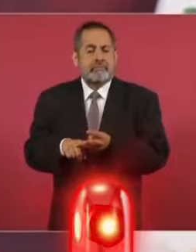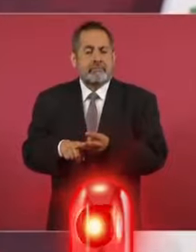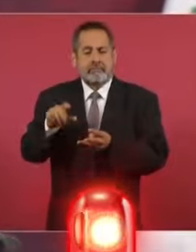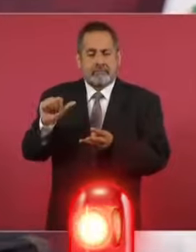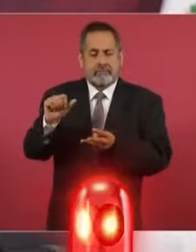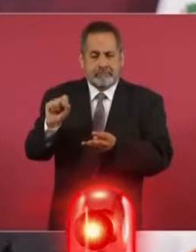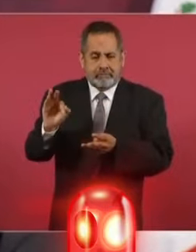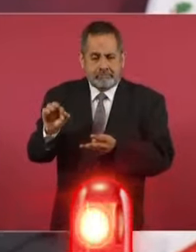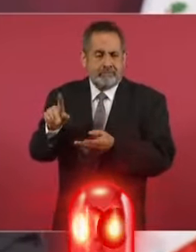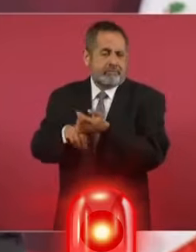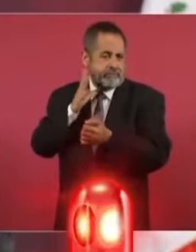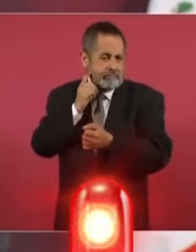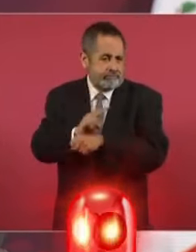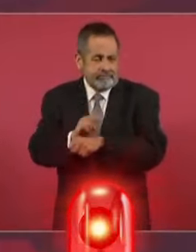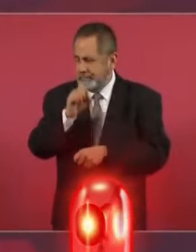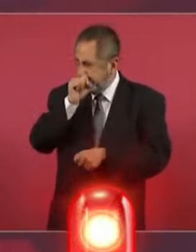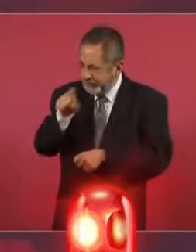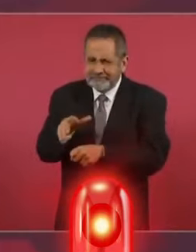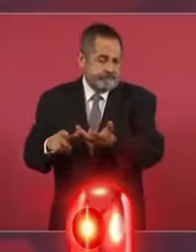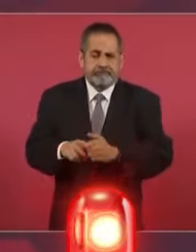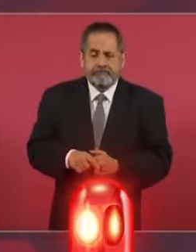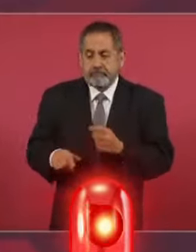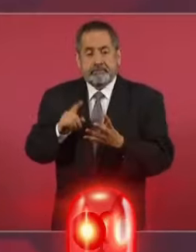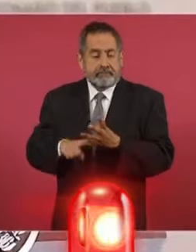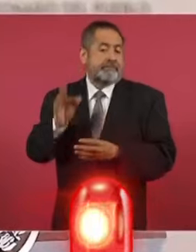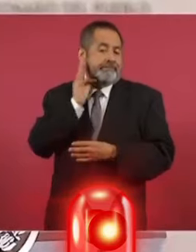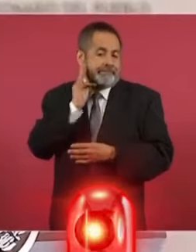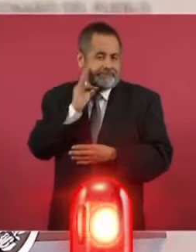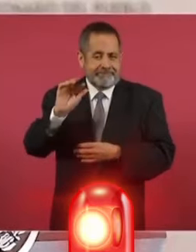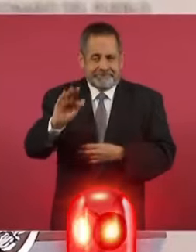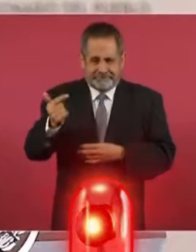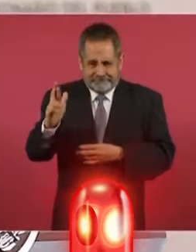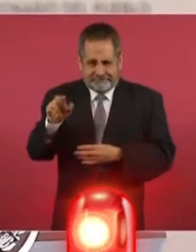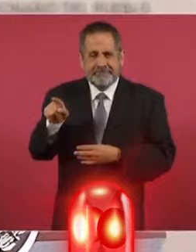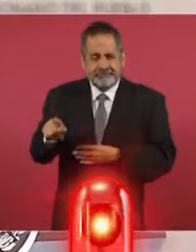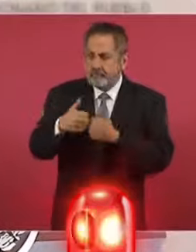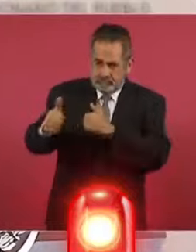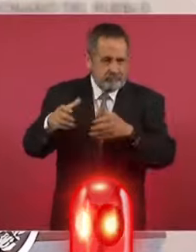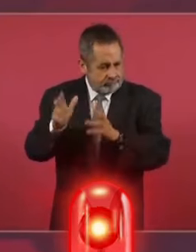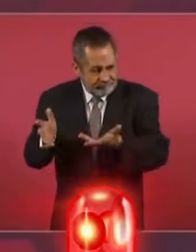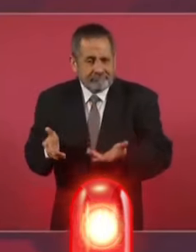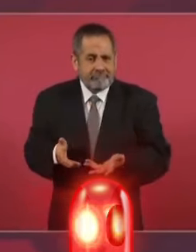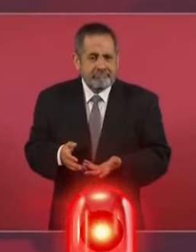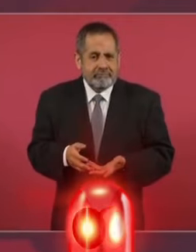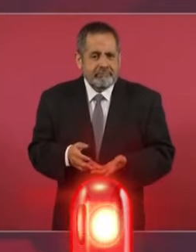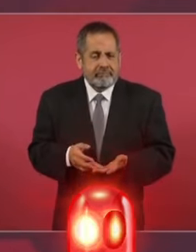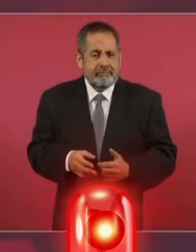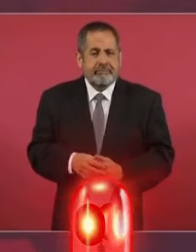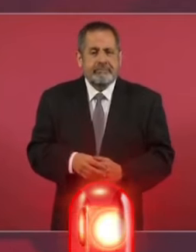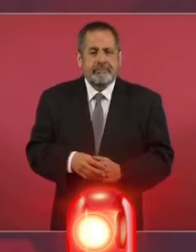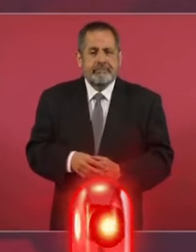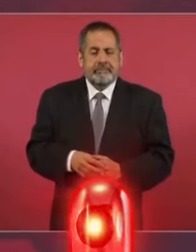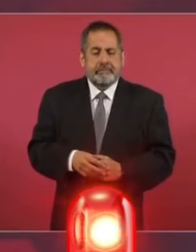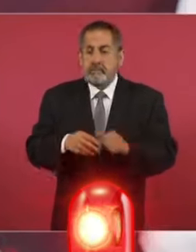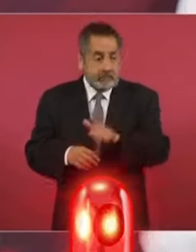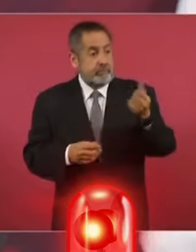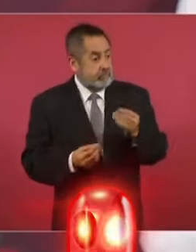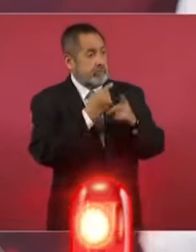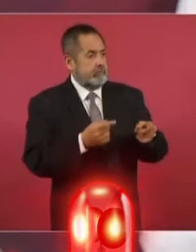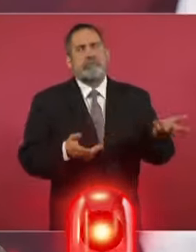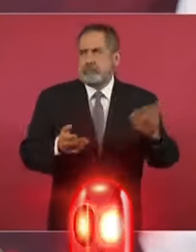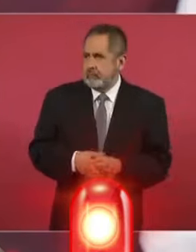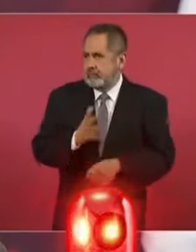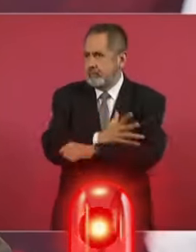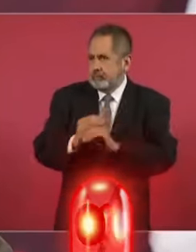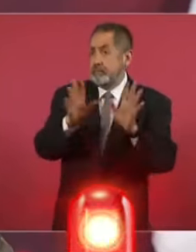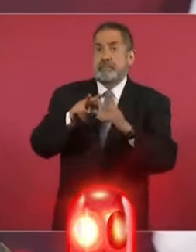la Auditoría Superior de la Federación, existe la Fiscalía General de la República, que es autónoma. ¿Por qué? Otro organismo, la